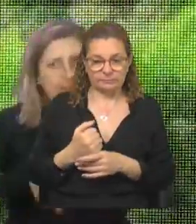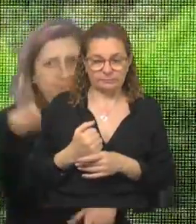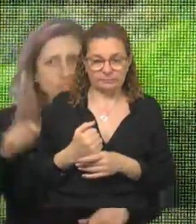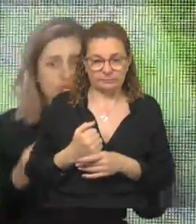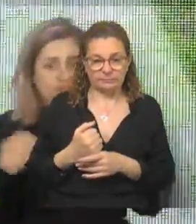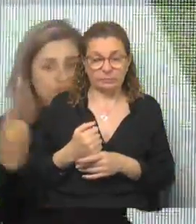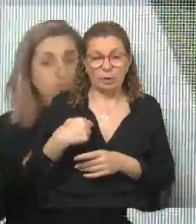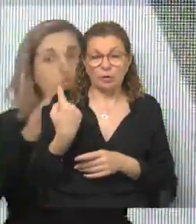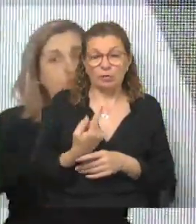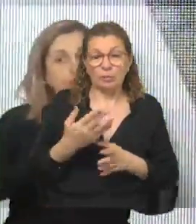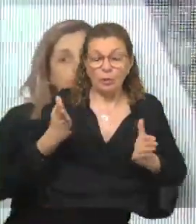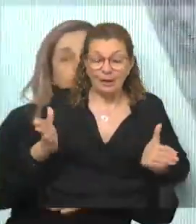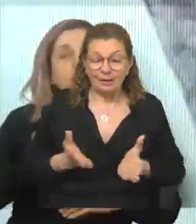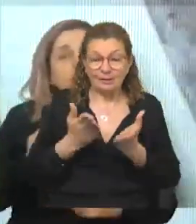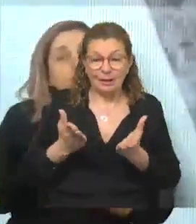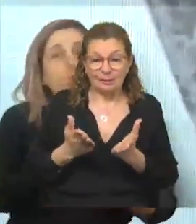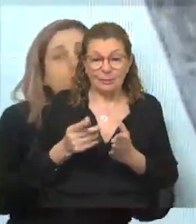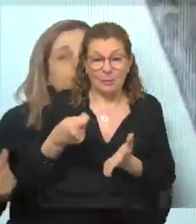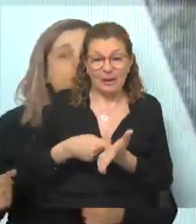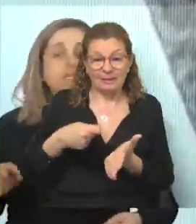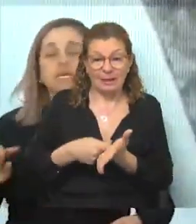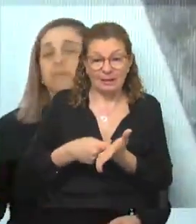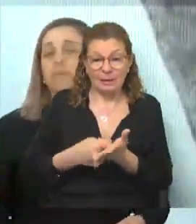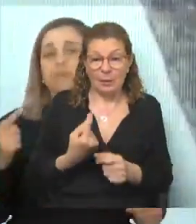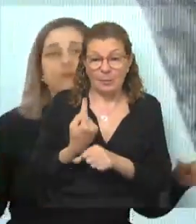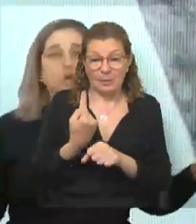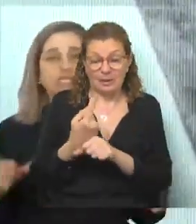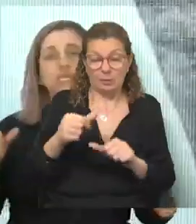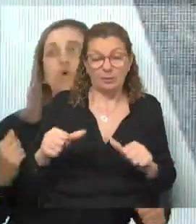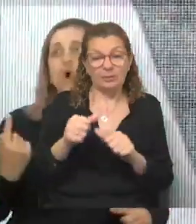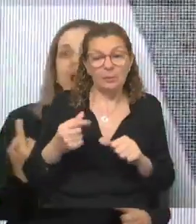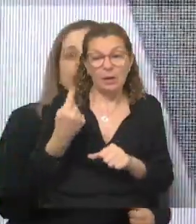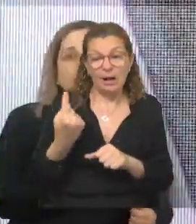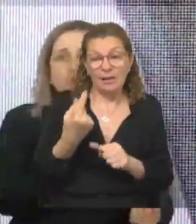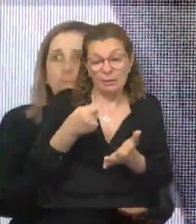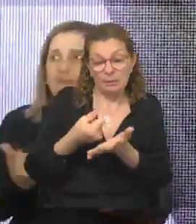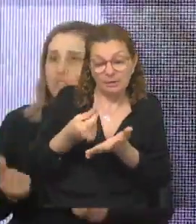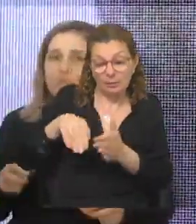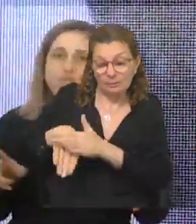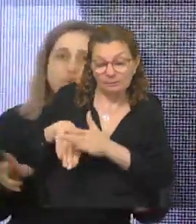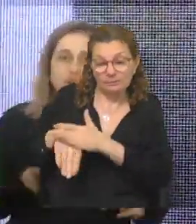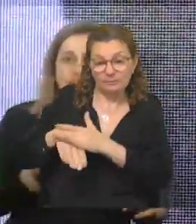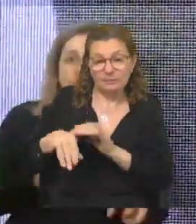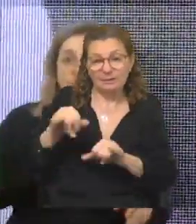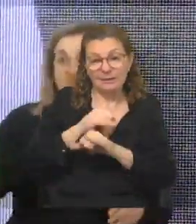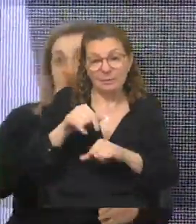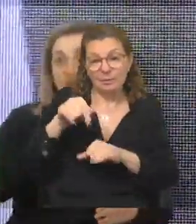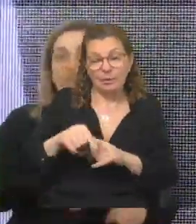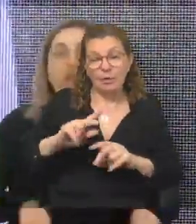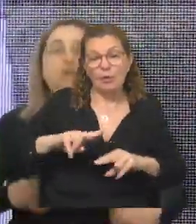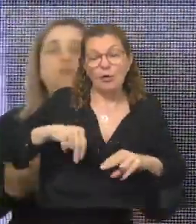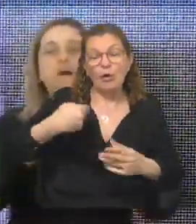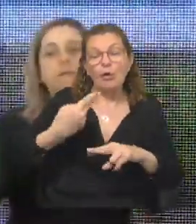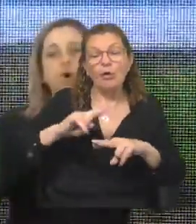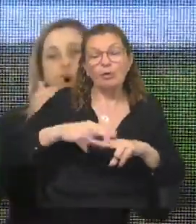nosotros que somos los administradores de su plata lo primero que hicimos es que cada peso que recaudamos terminó siendo devuelto a la